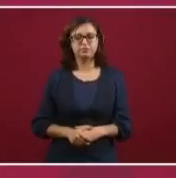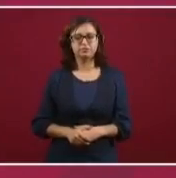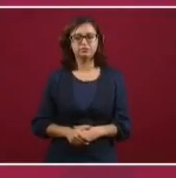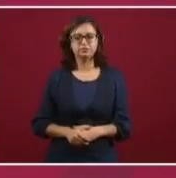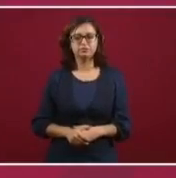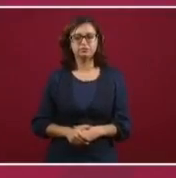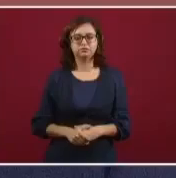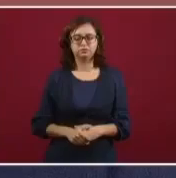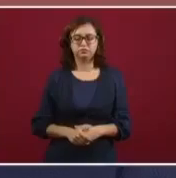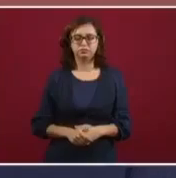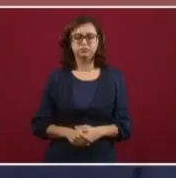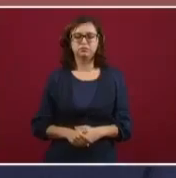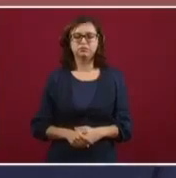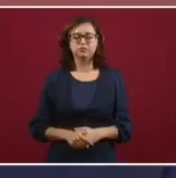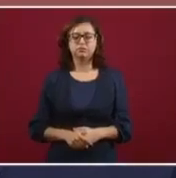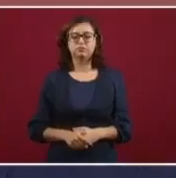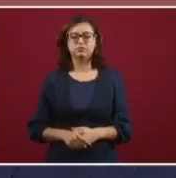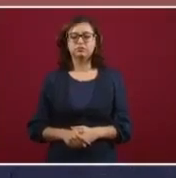el magonismo,